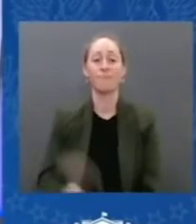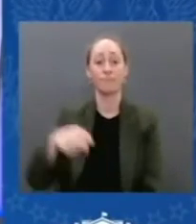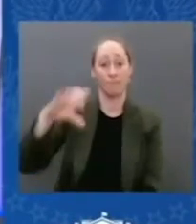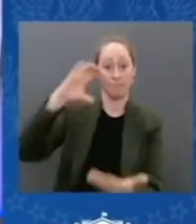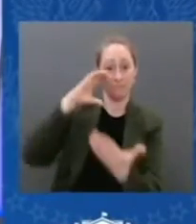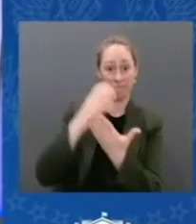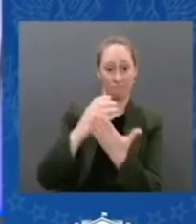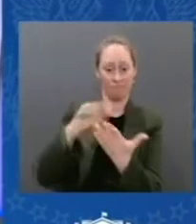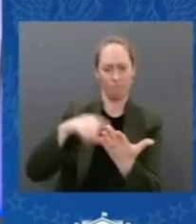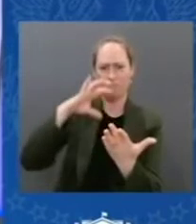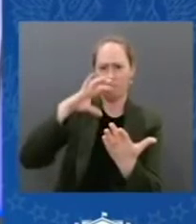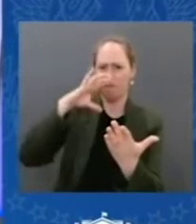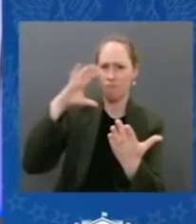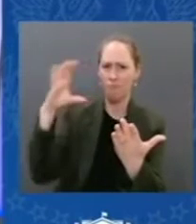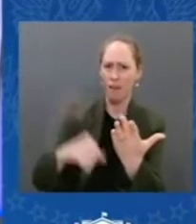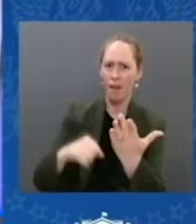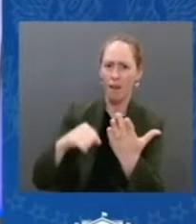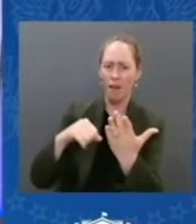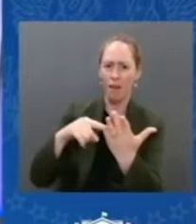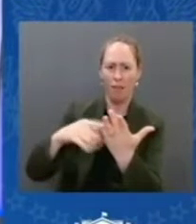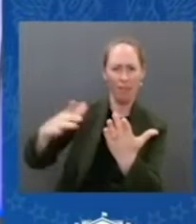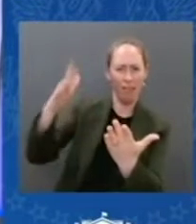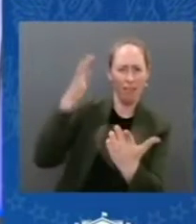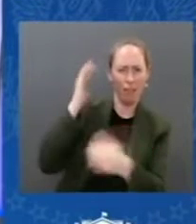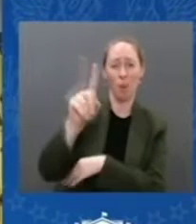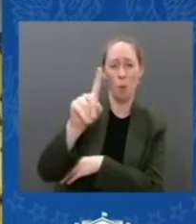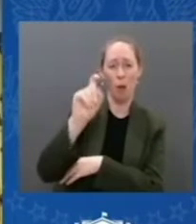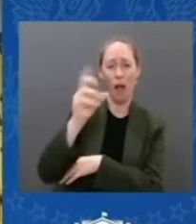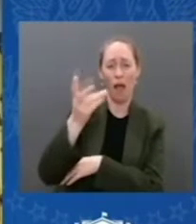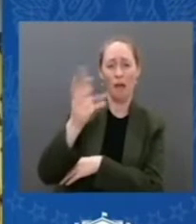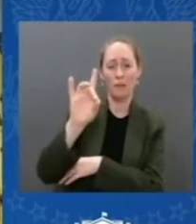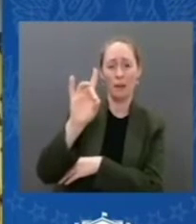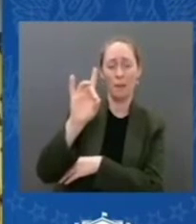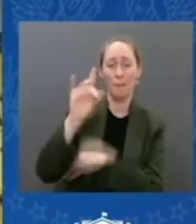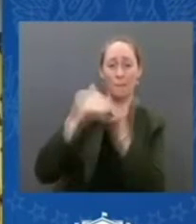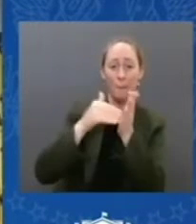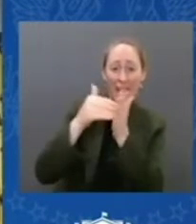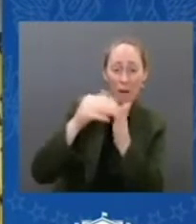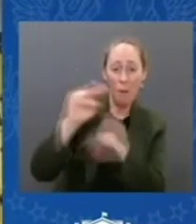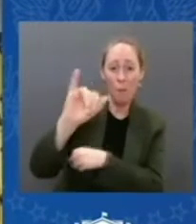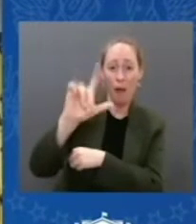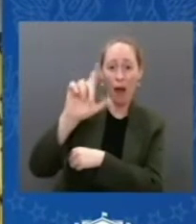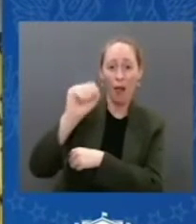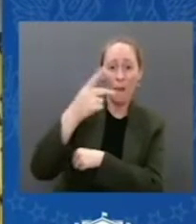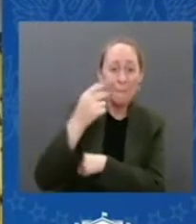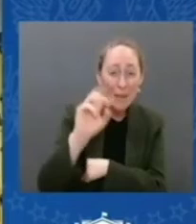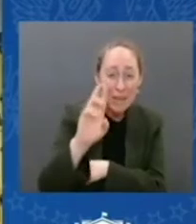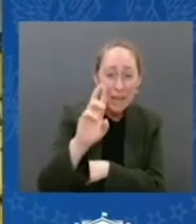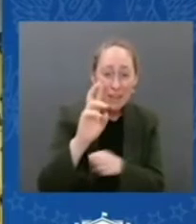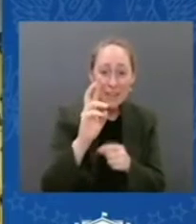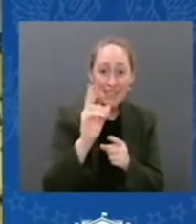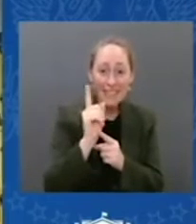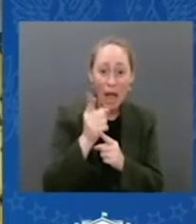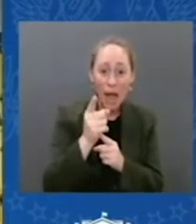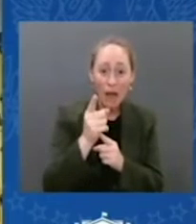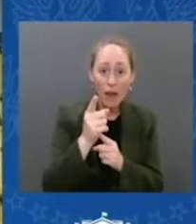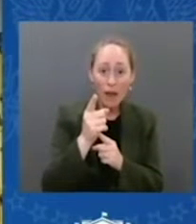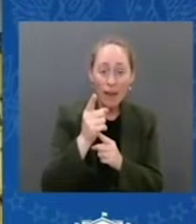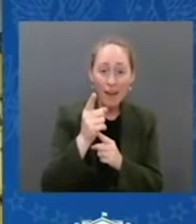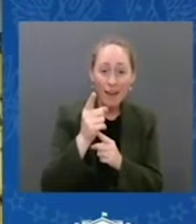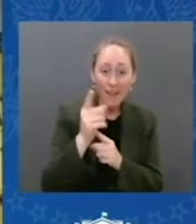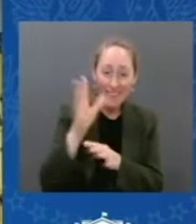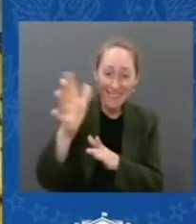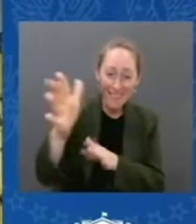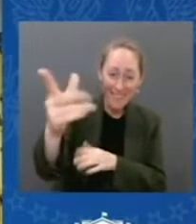fue revelada en un evento en la Casa Blanca en la que participó el presidente de Estados Unidos, Joe Biden. Se espera que en las próximas horas la NASA